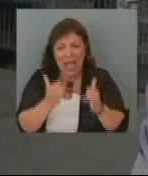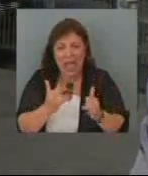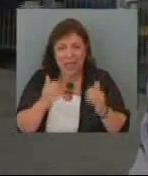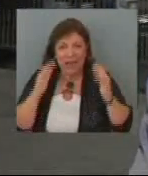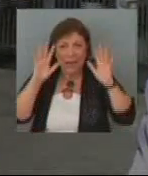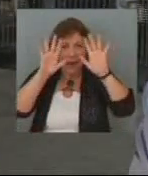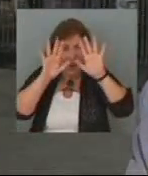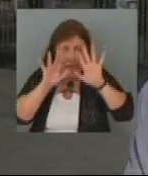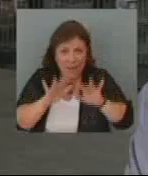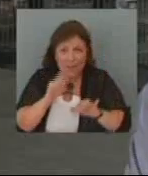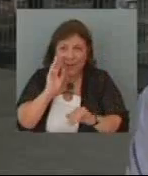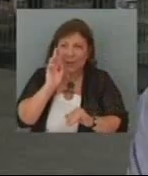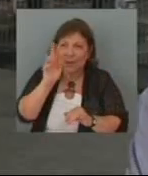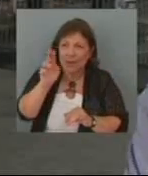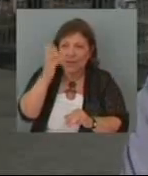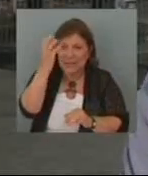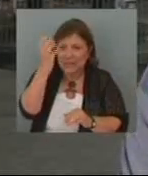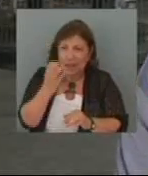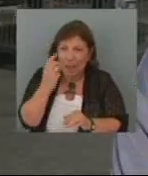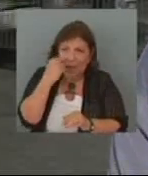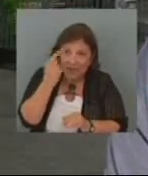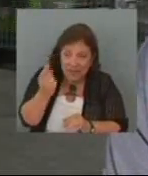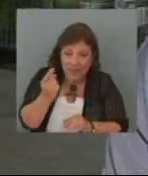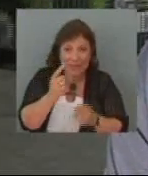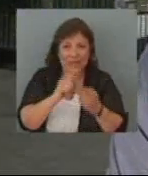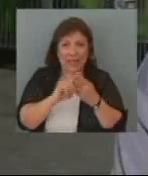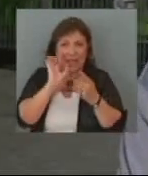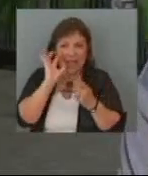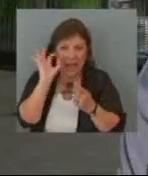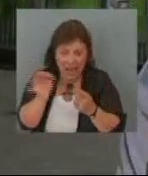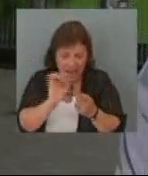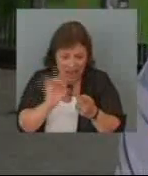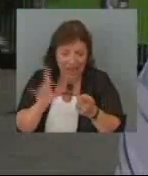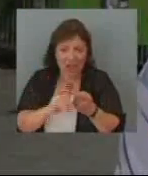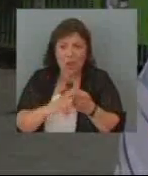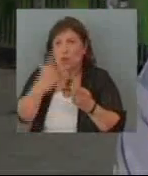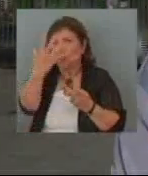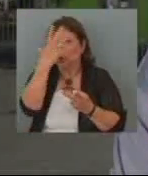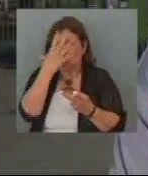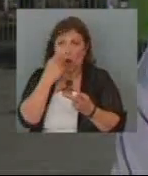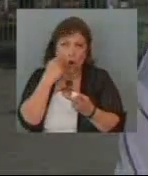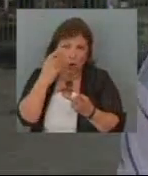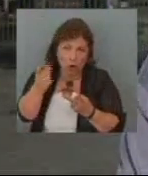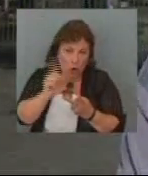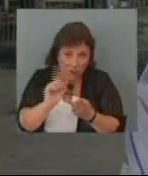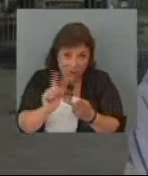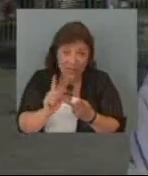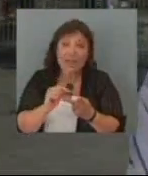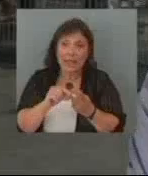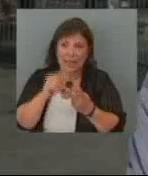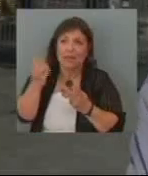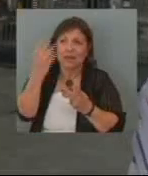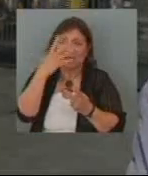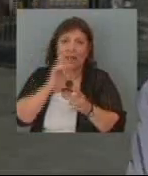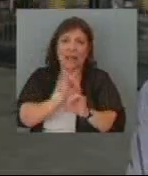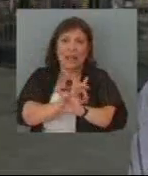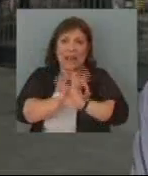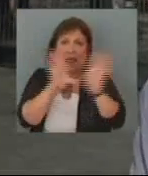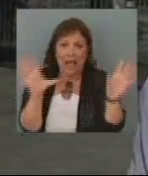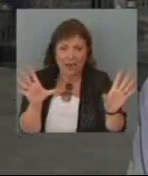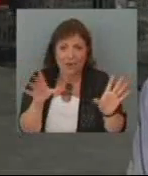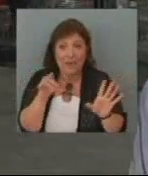neblina vemos poco los semáforos, cuando tenemos el sol frente a nosotros también lo vemos poco. Eso se evita a partir de que estas